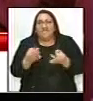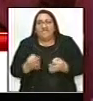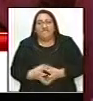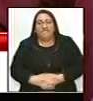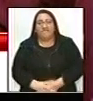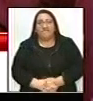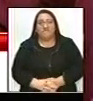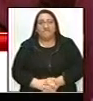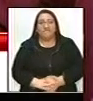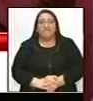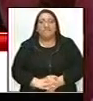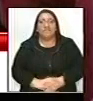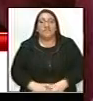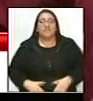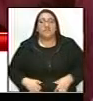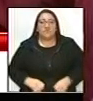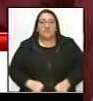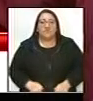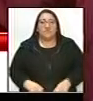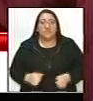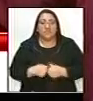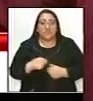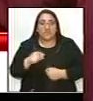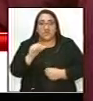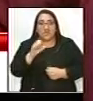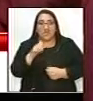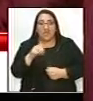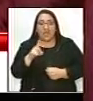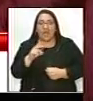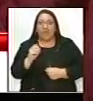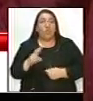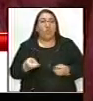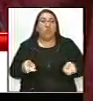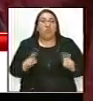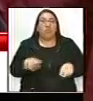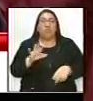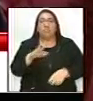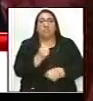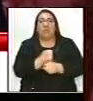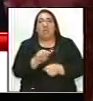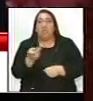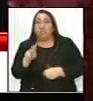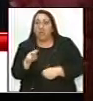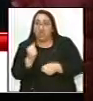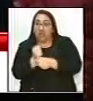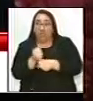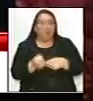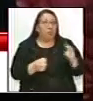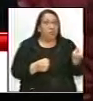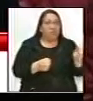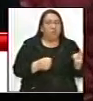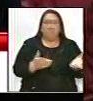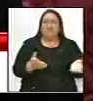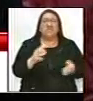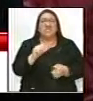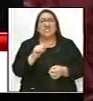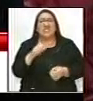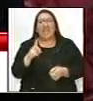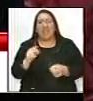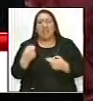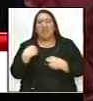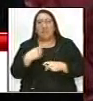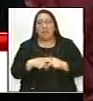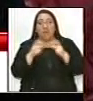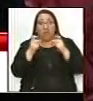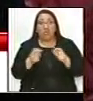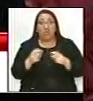también el objeto es que el Senado no duplique las funciones. Al Senado le vamos a dejar determinadas atribuciones, pero el